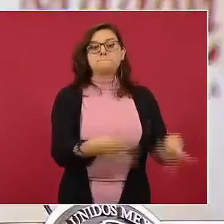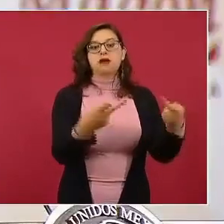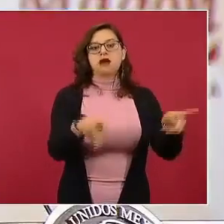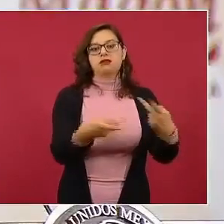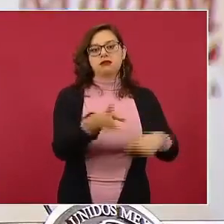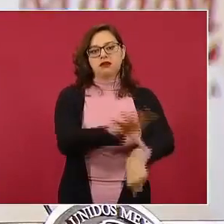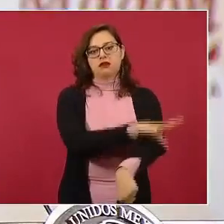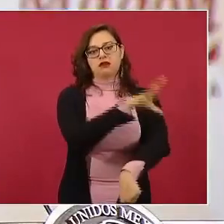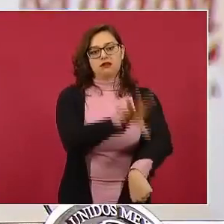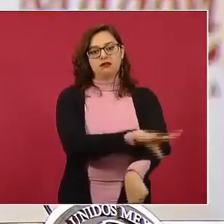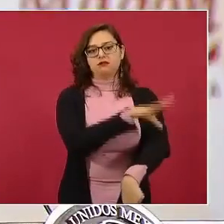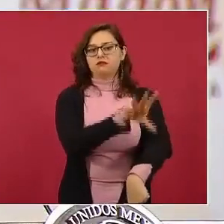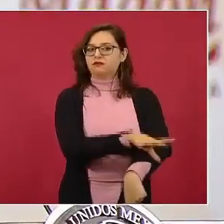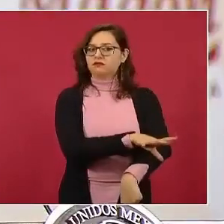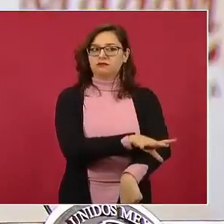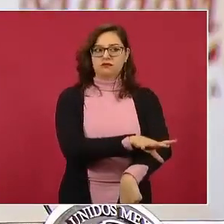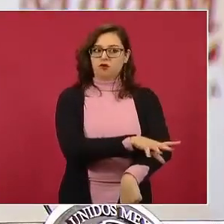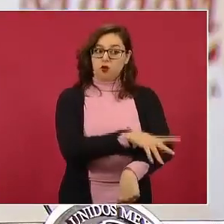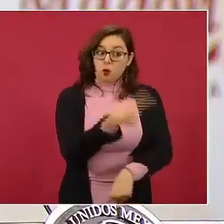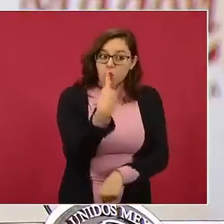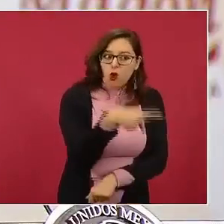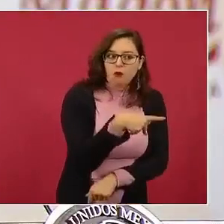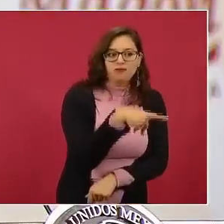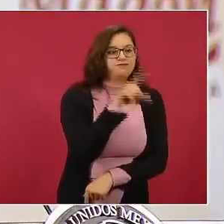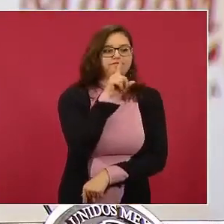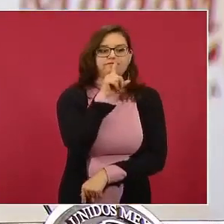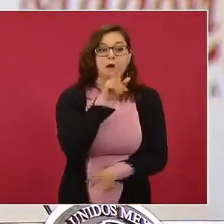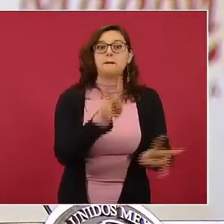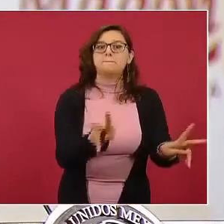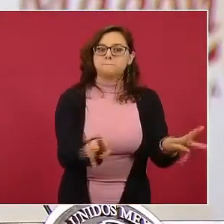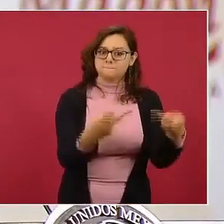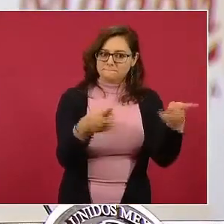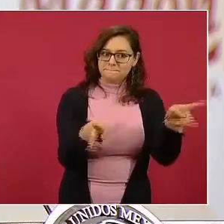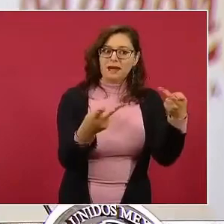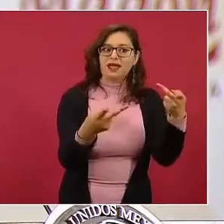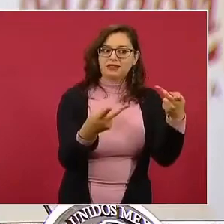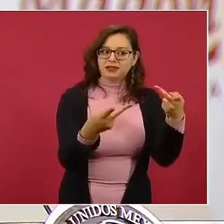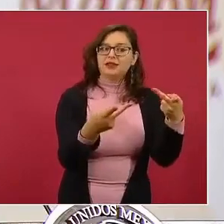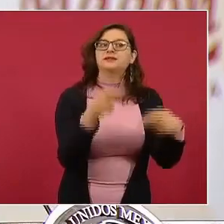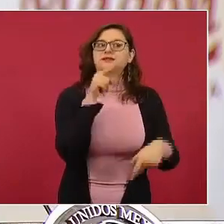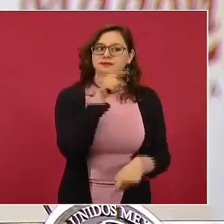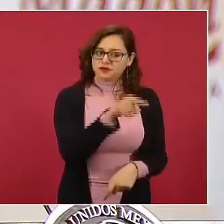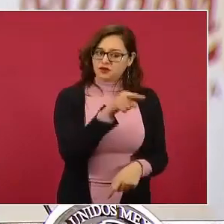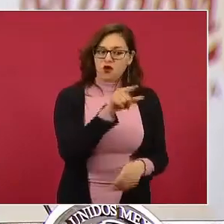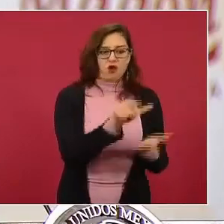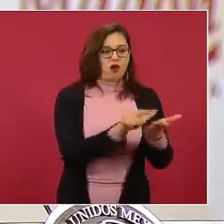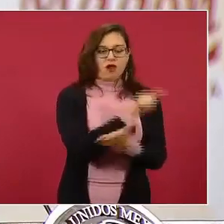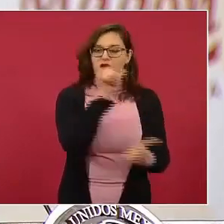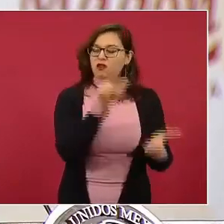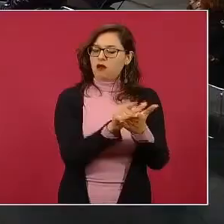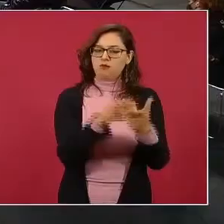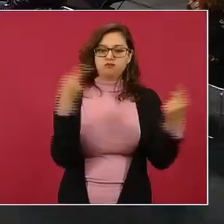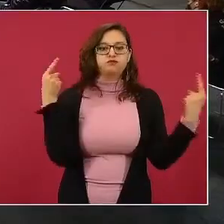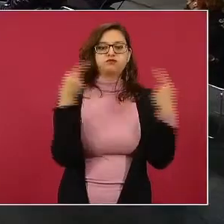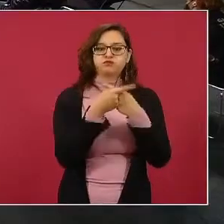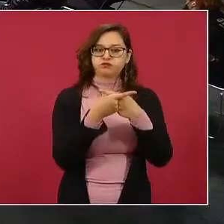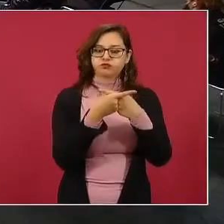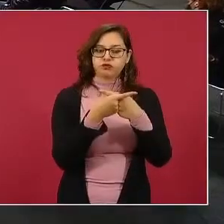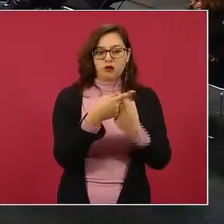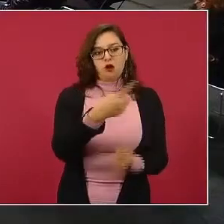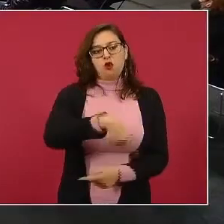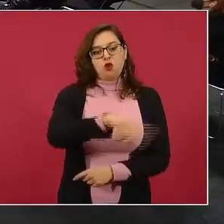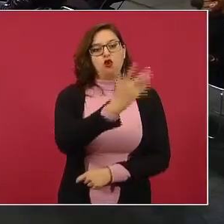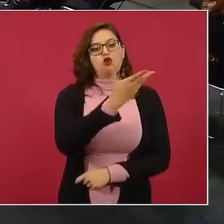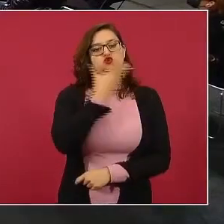la energía, no son para autoabastecerse. Y entre ellas están las centrales de Iberdrola, que han utilizado este